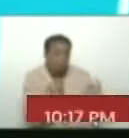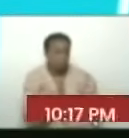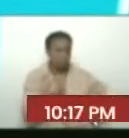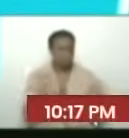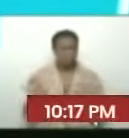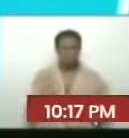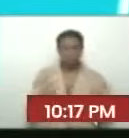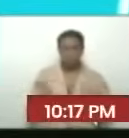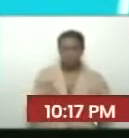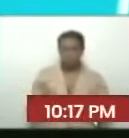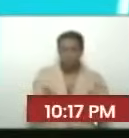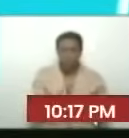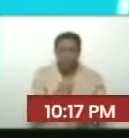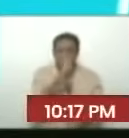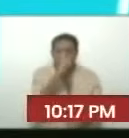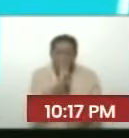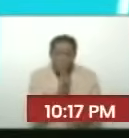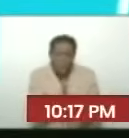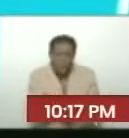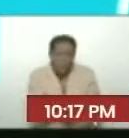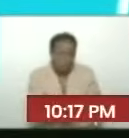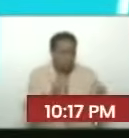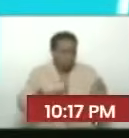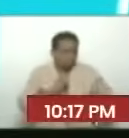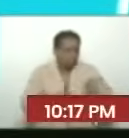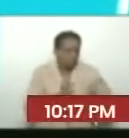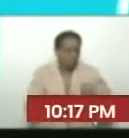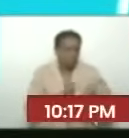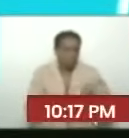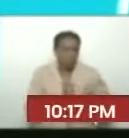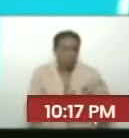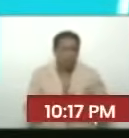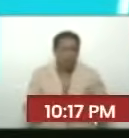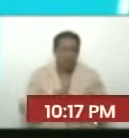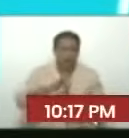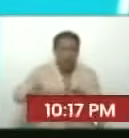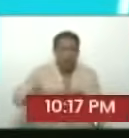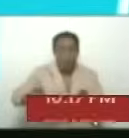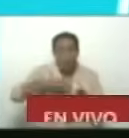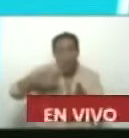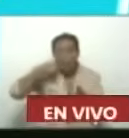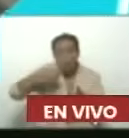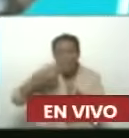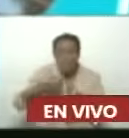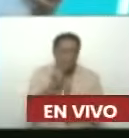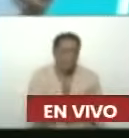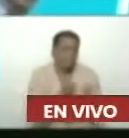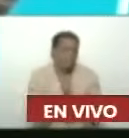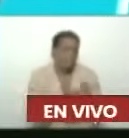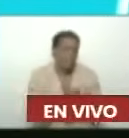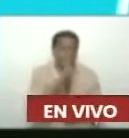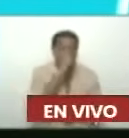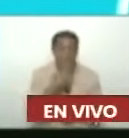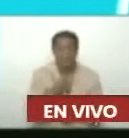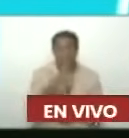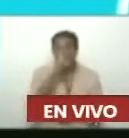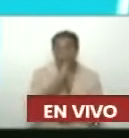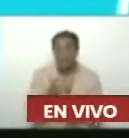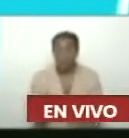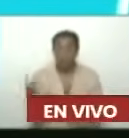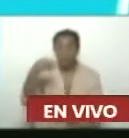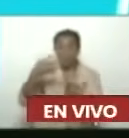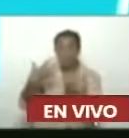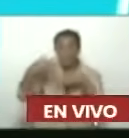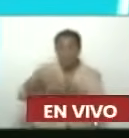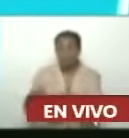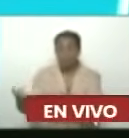mostró destreza con instrumentos de percusión, batería, tocando ollas con cucharillas, y a la edad de 3 años